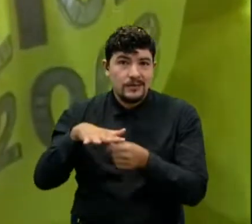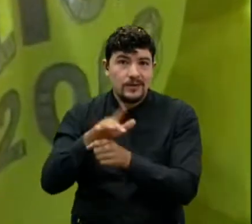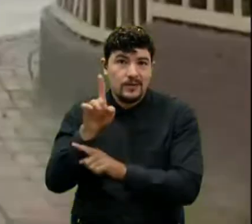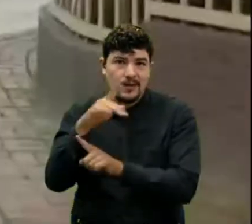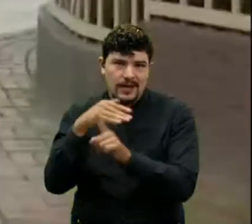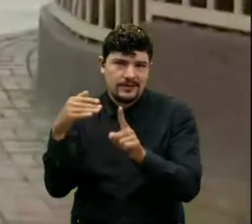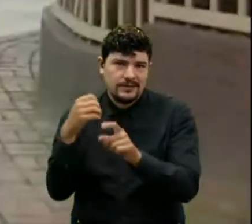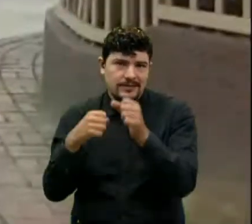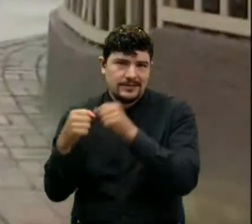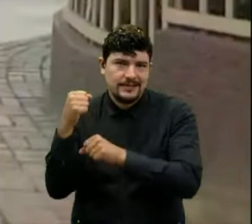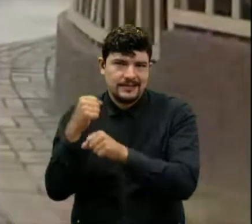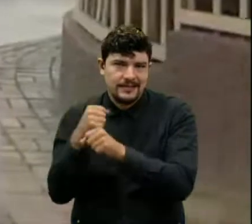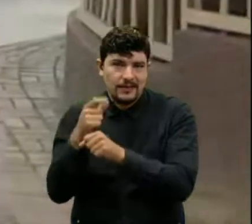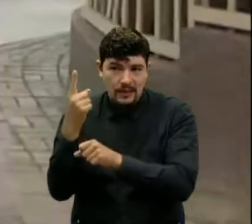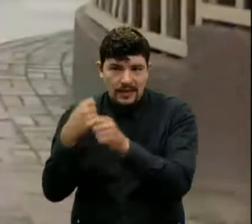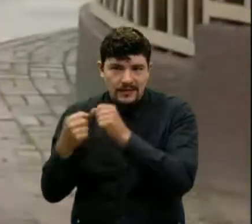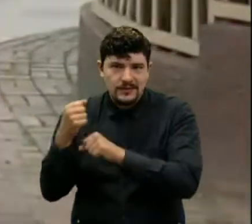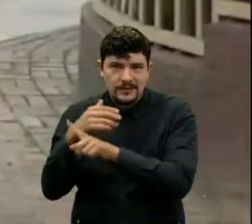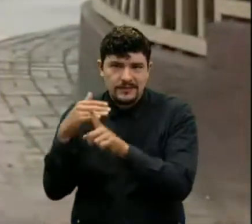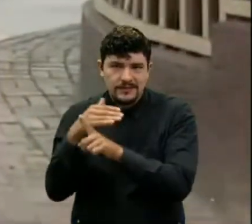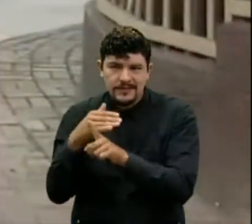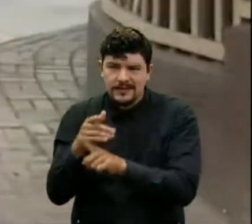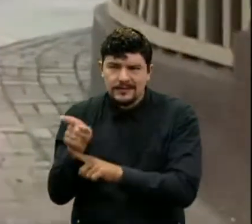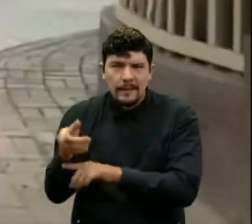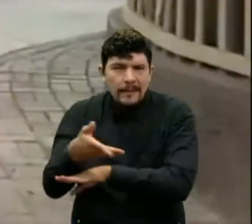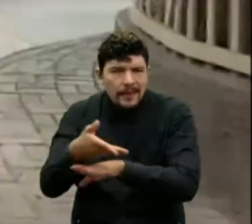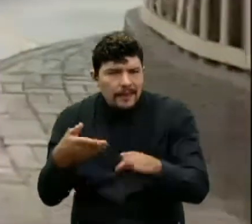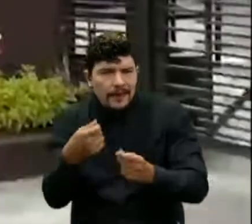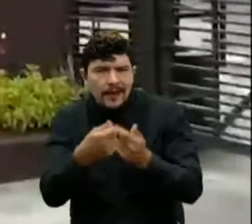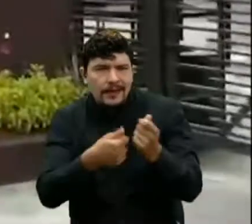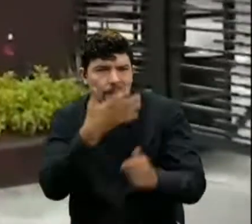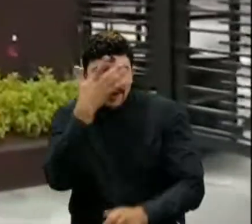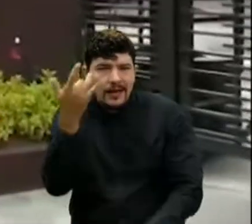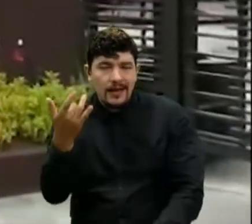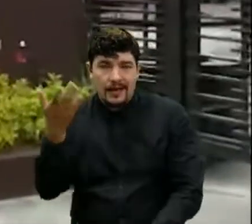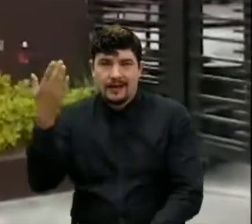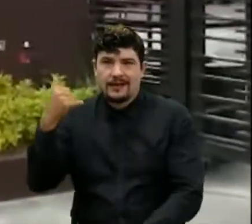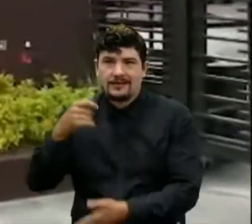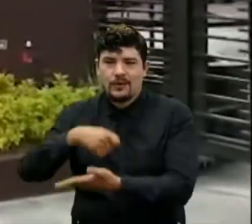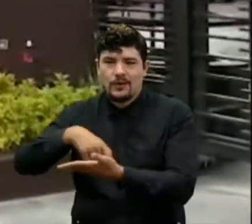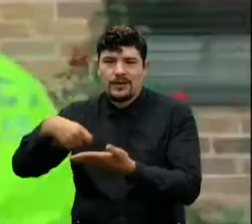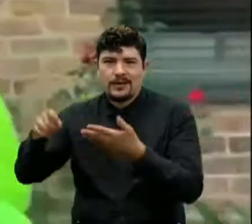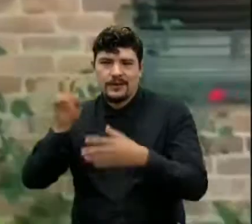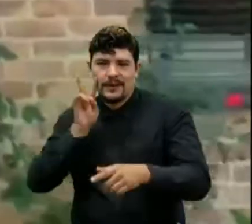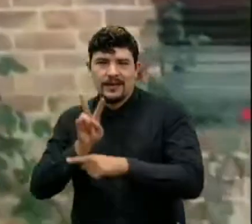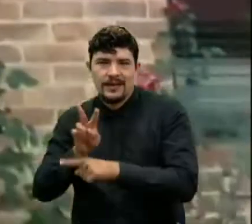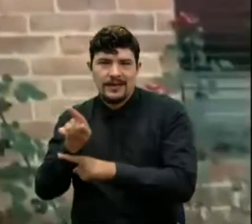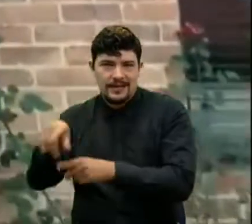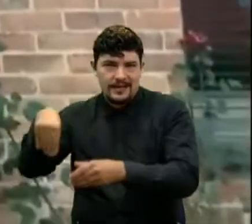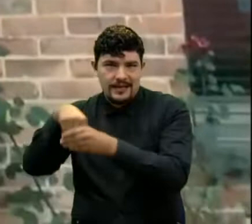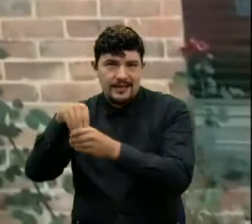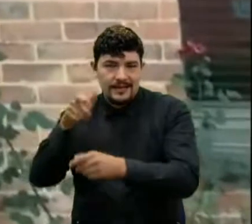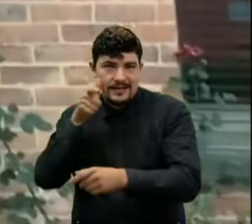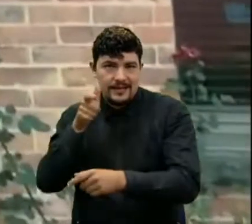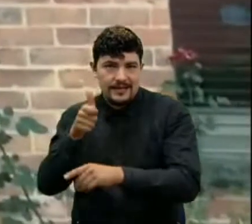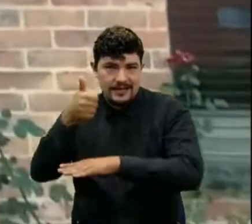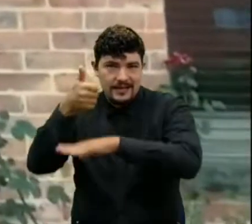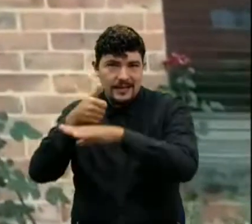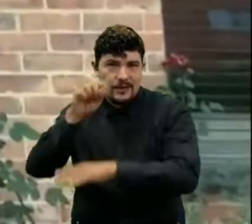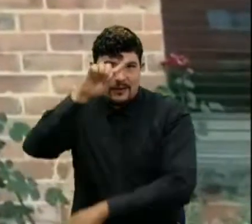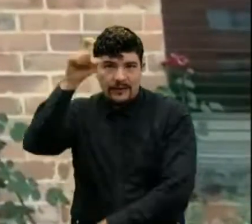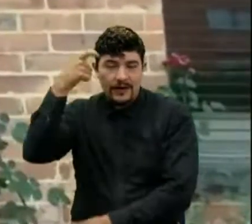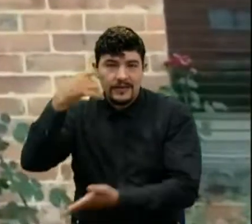proceso por el que le pedía dinero se relacionaba con un contrato de celaduría durante su paso como un mandatario santandereano